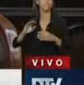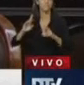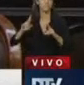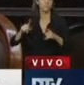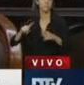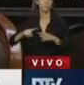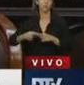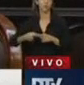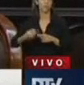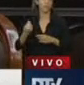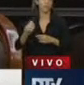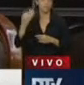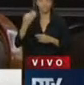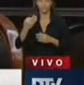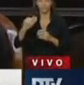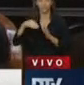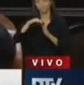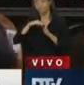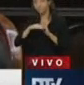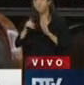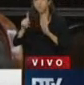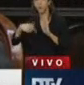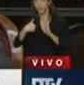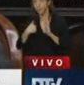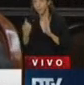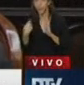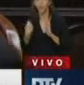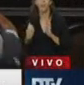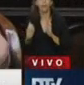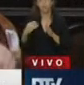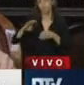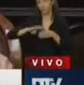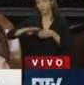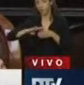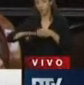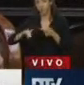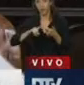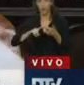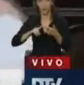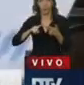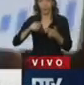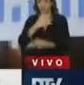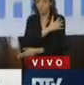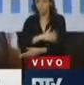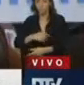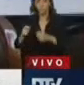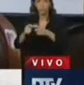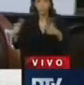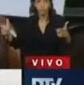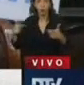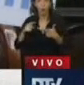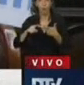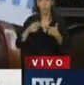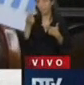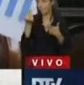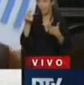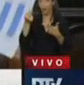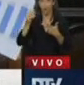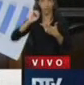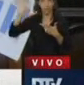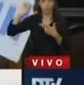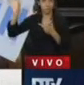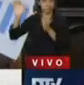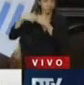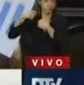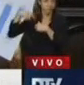integral. Nosotros desde Evolución Radical vamos a hacer una propuesta más integral que incluya la eliminación de todos los beneficios, no